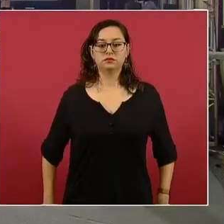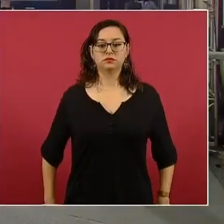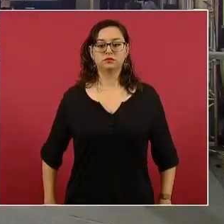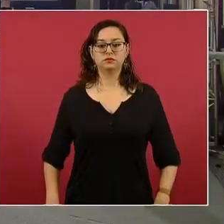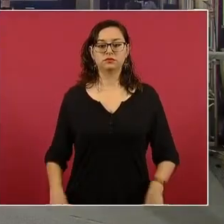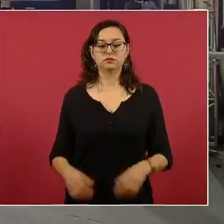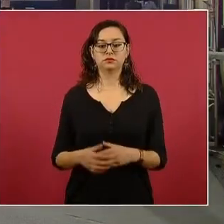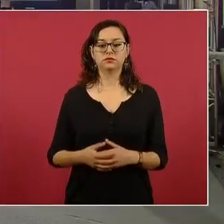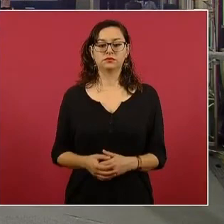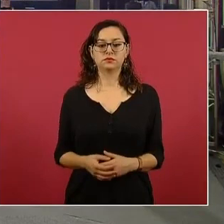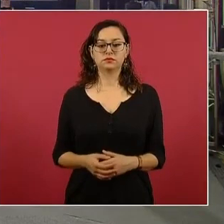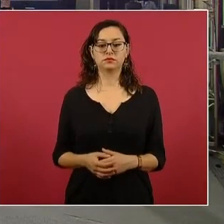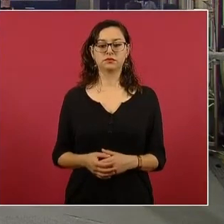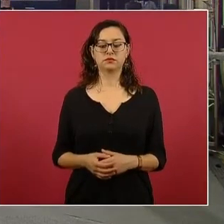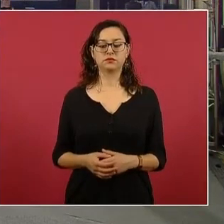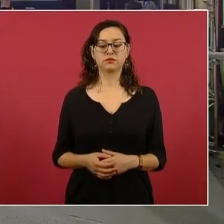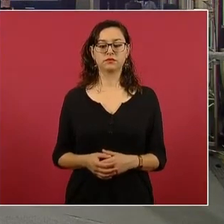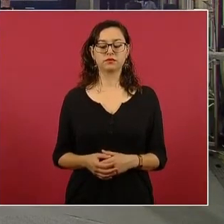Gracias.